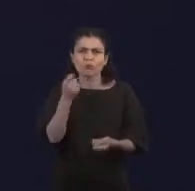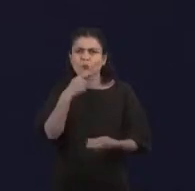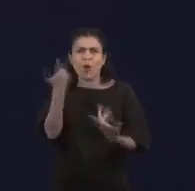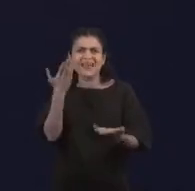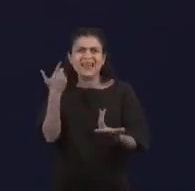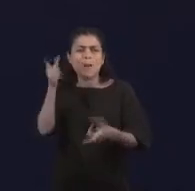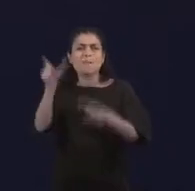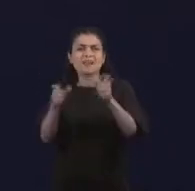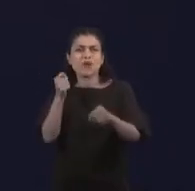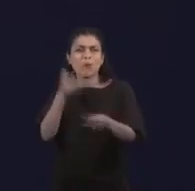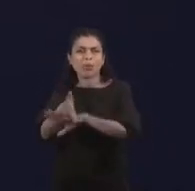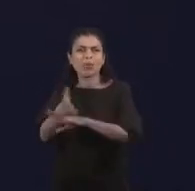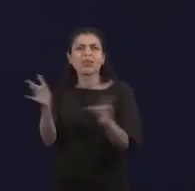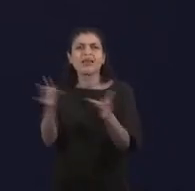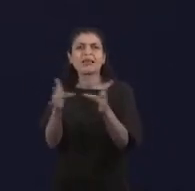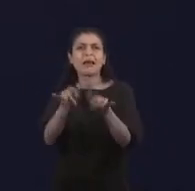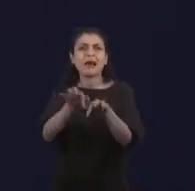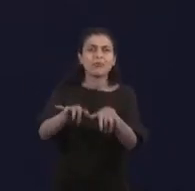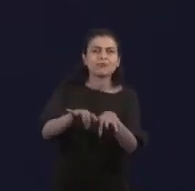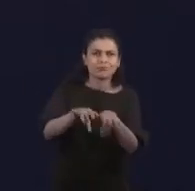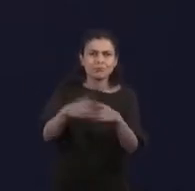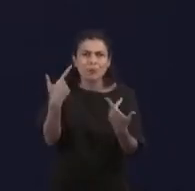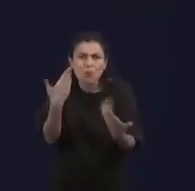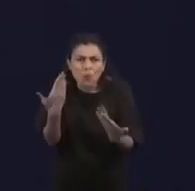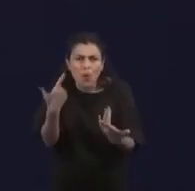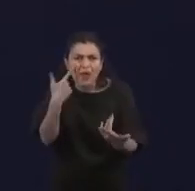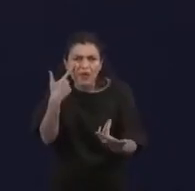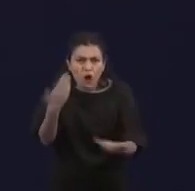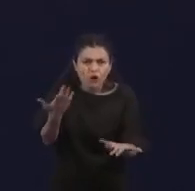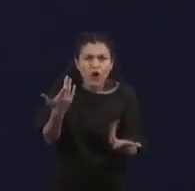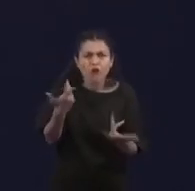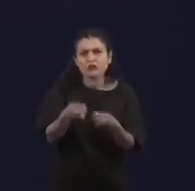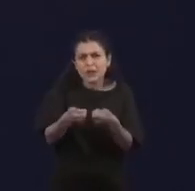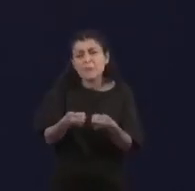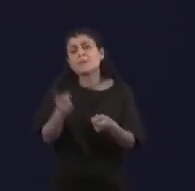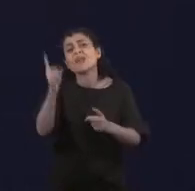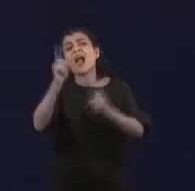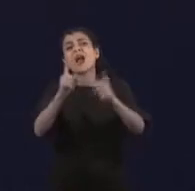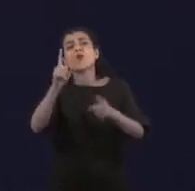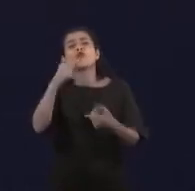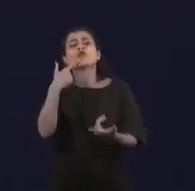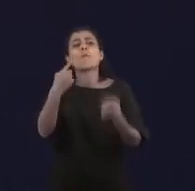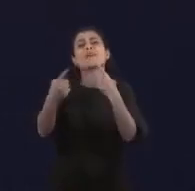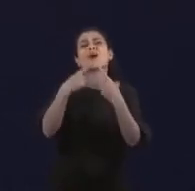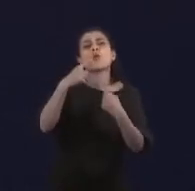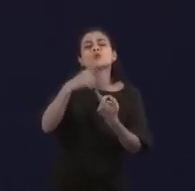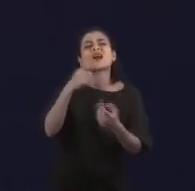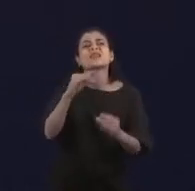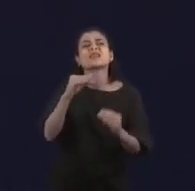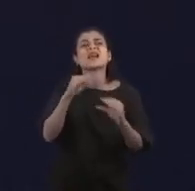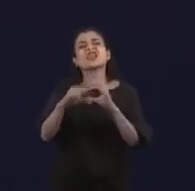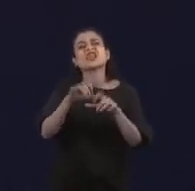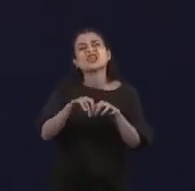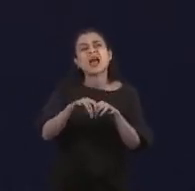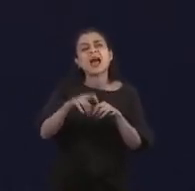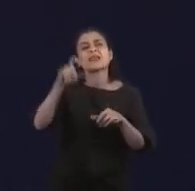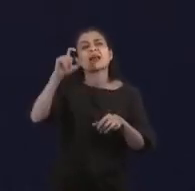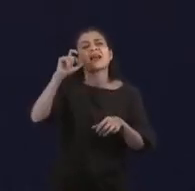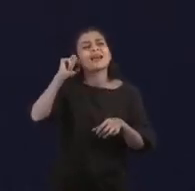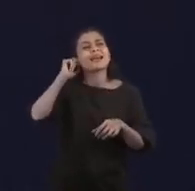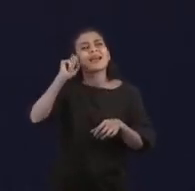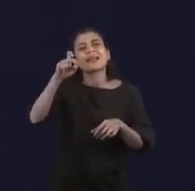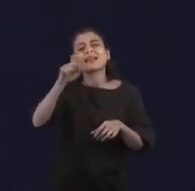la inteligencia artificial de una u otra manera, algunos preguntándole al ChatGPT y otros tal vez de una manera mucho más profesional